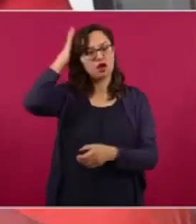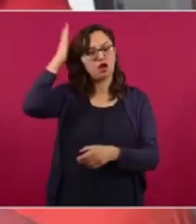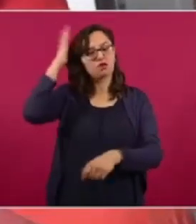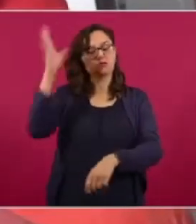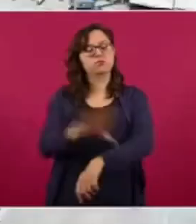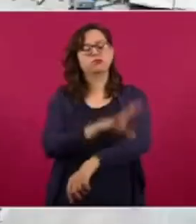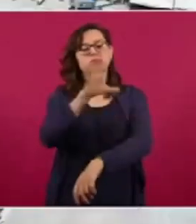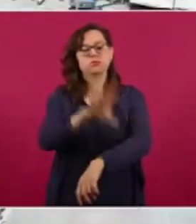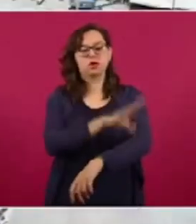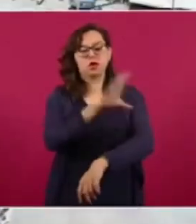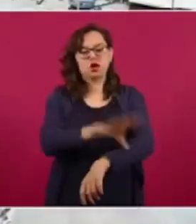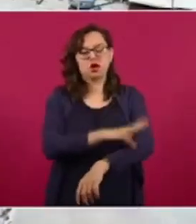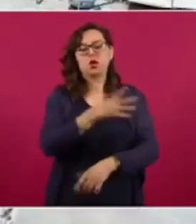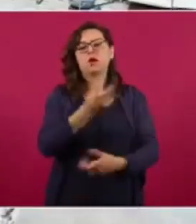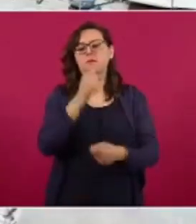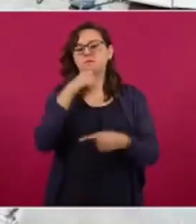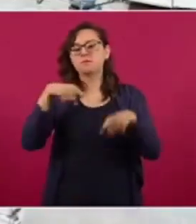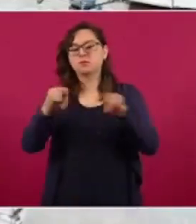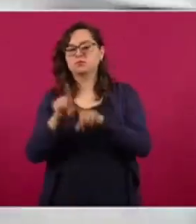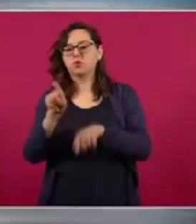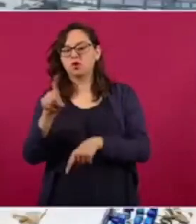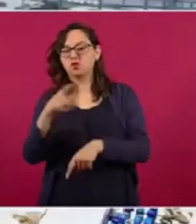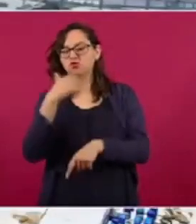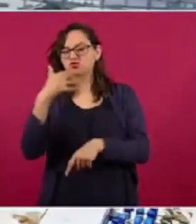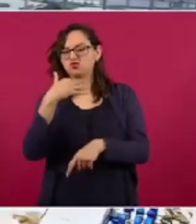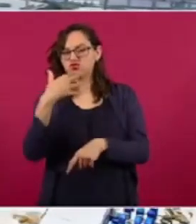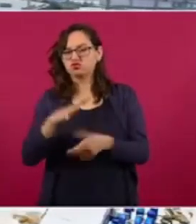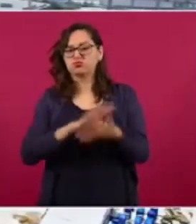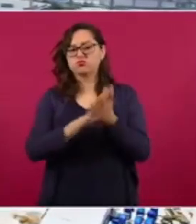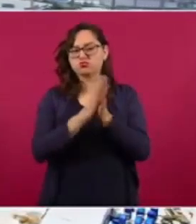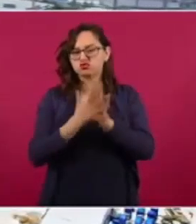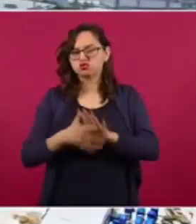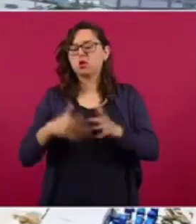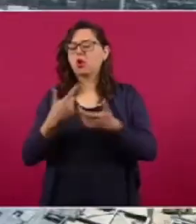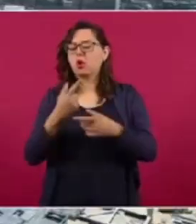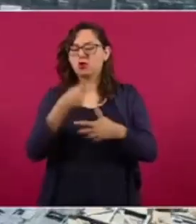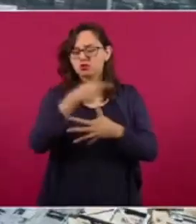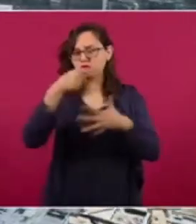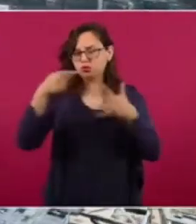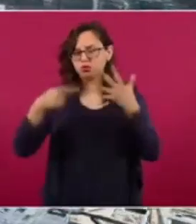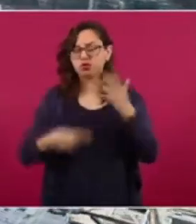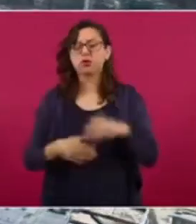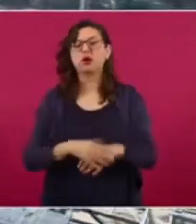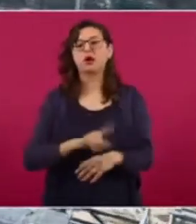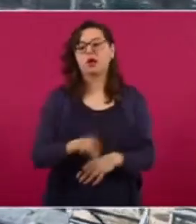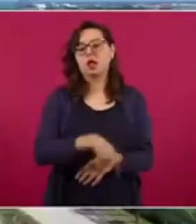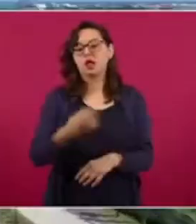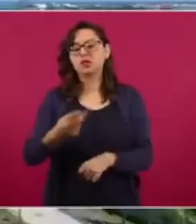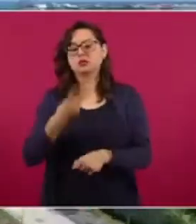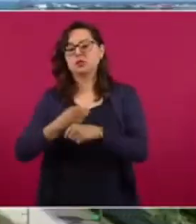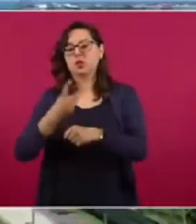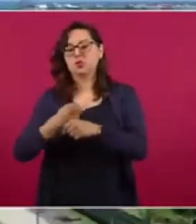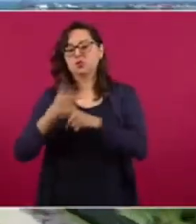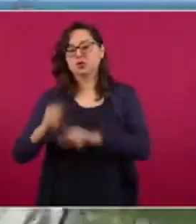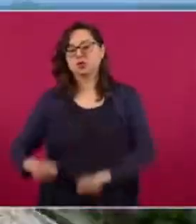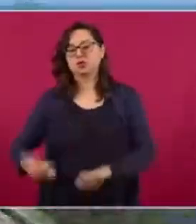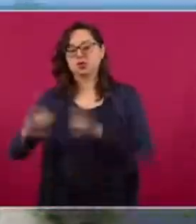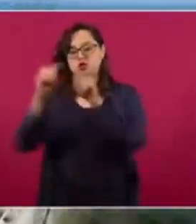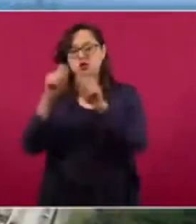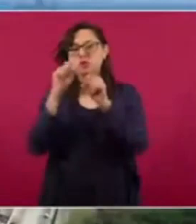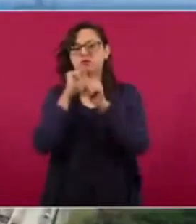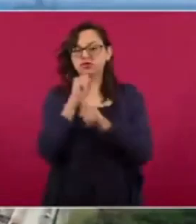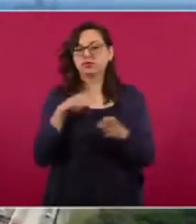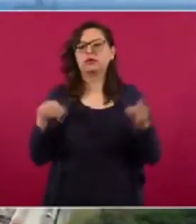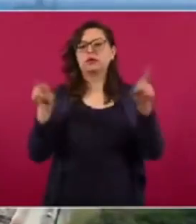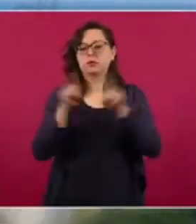de aguas amargas y regeneración de aminas. Se avanza también en la segunda torre de barrenado en la planta coquizadora y en la colocación de módulos del